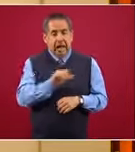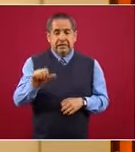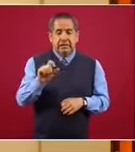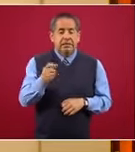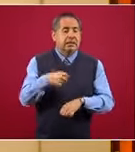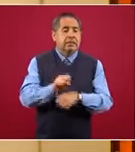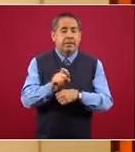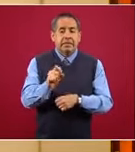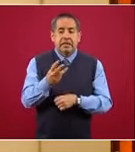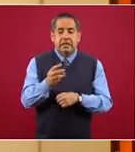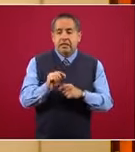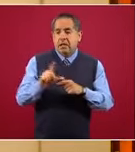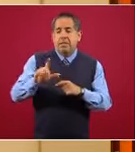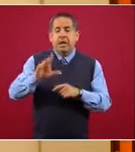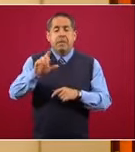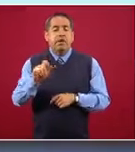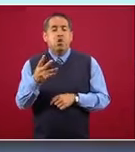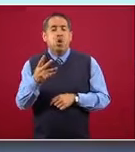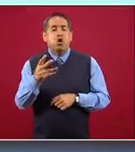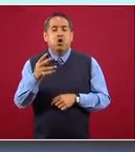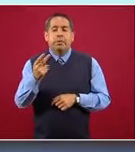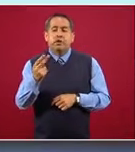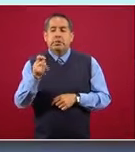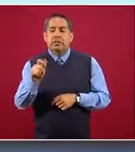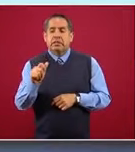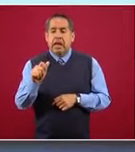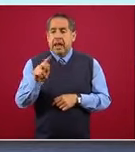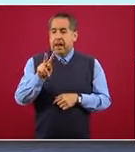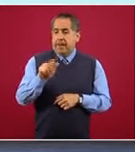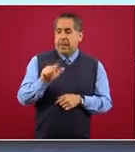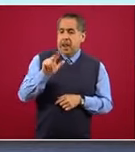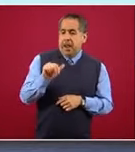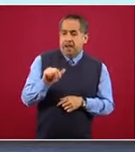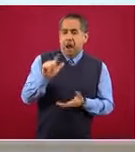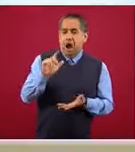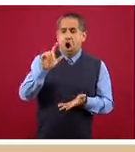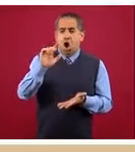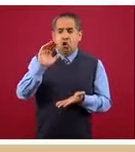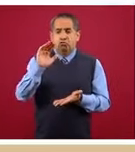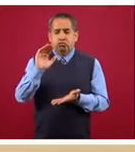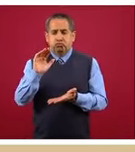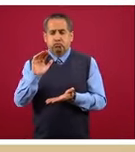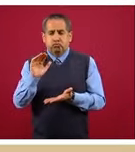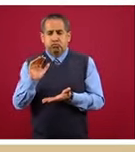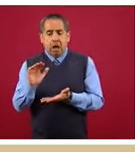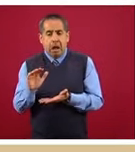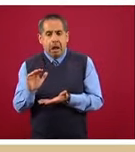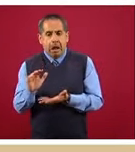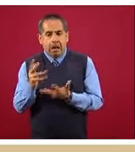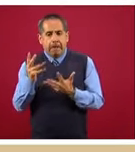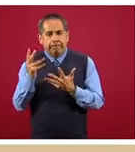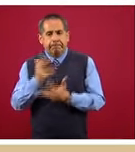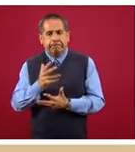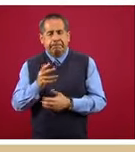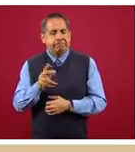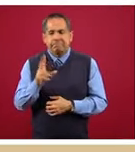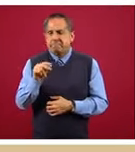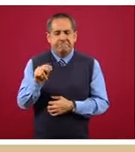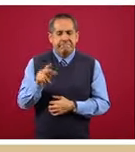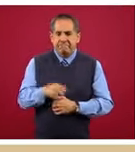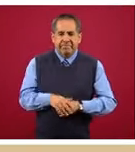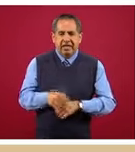23. Parecía que en la 24, 25 y 26 ya teníamos un claro descenso como tal de la tendencia de los casos, sin